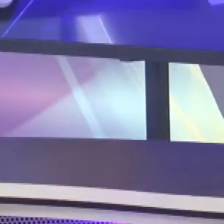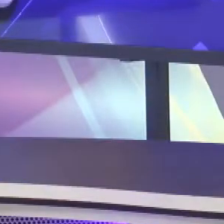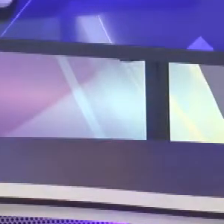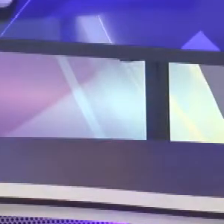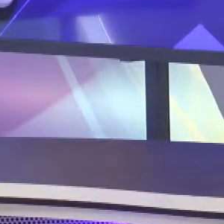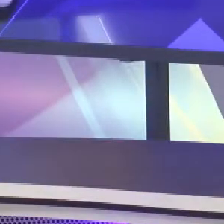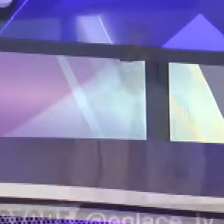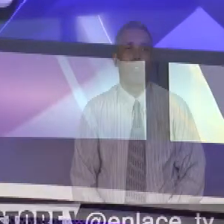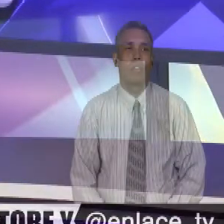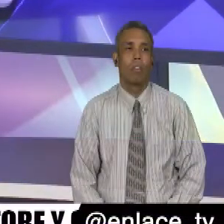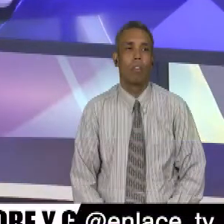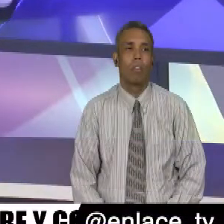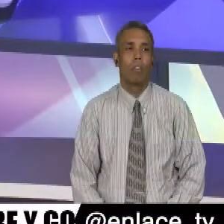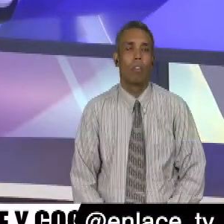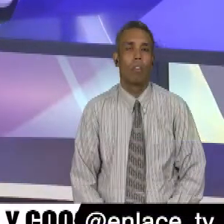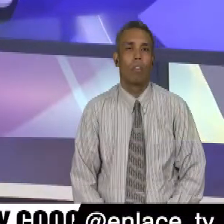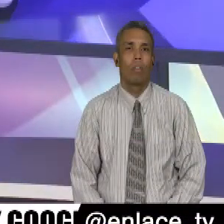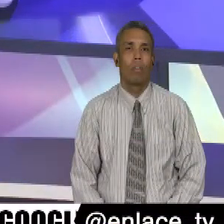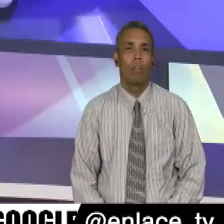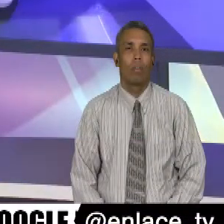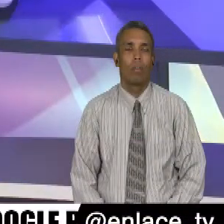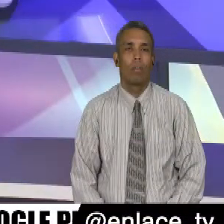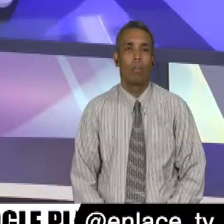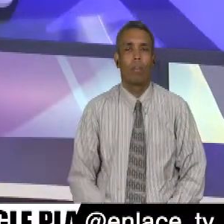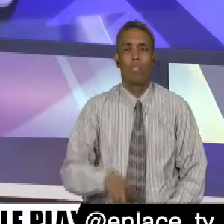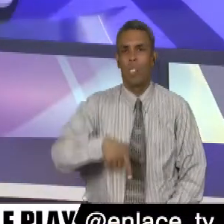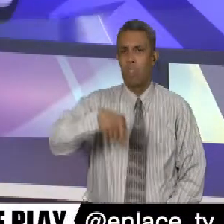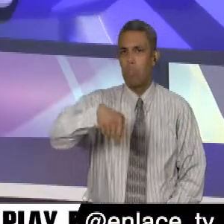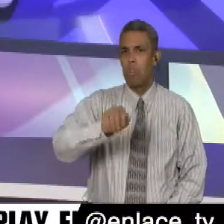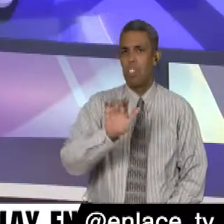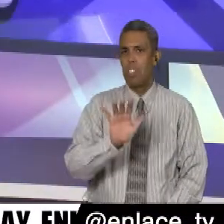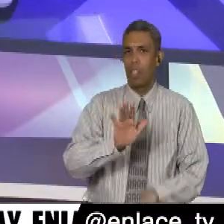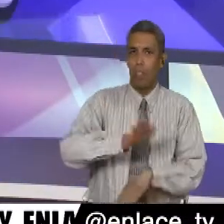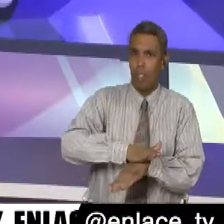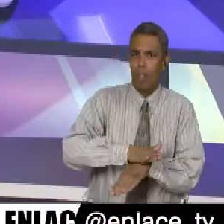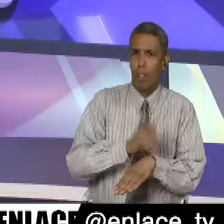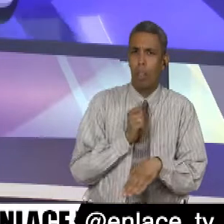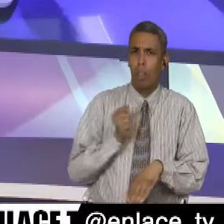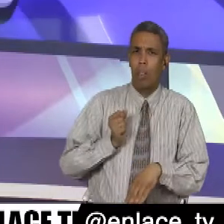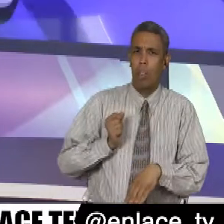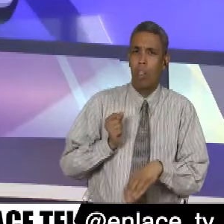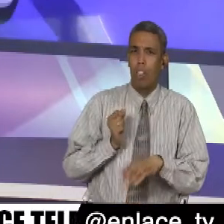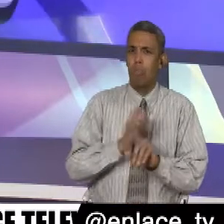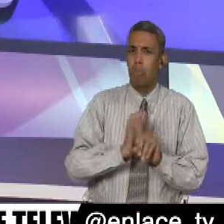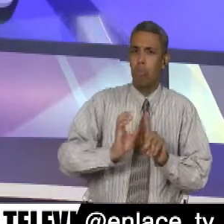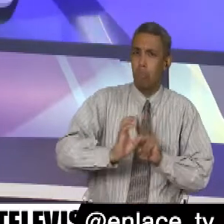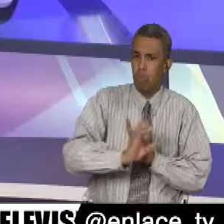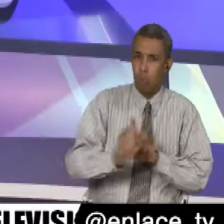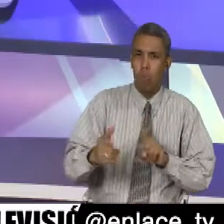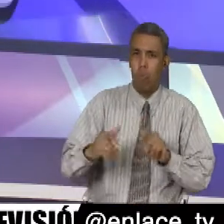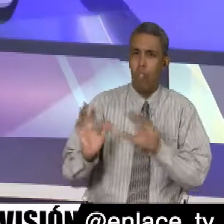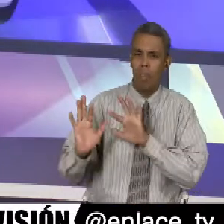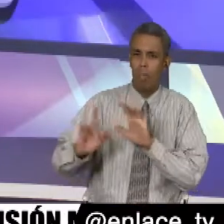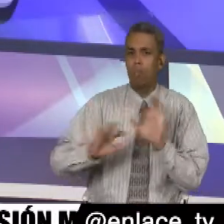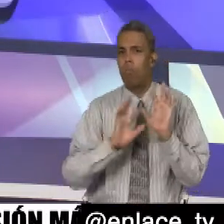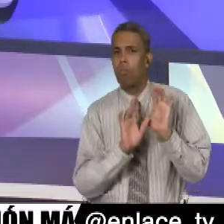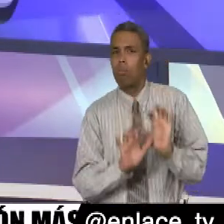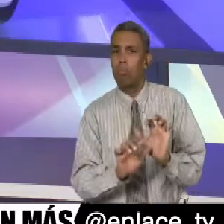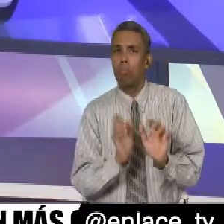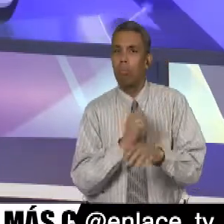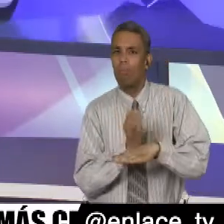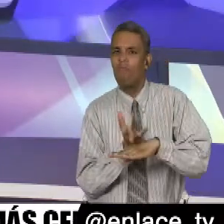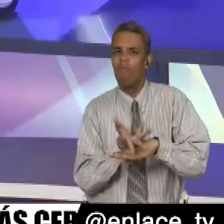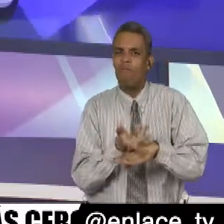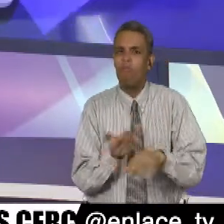desde las 5 de la tarde de hoy se desarrolla el encuentro municipal de cultura en el malecón del 'cristo petrolero con arte se